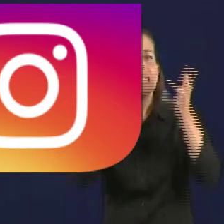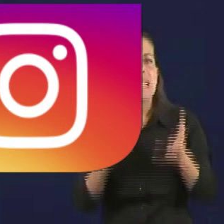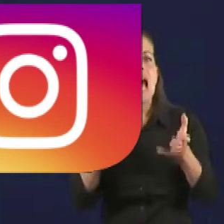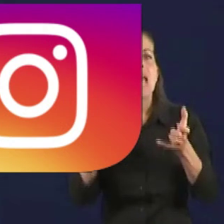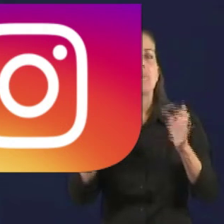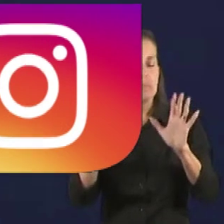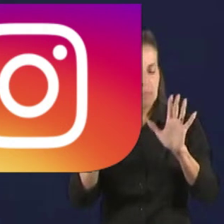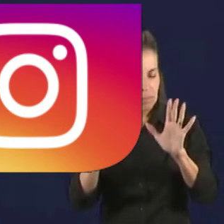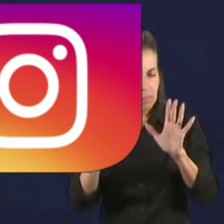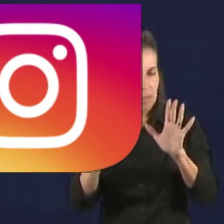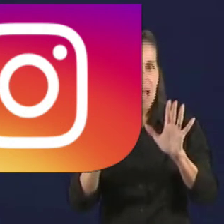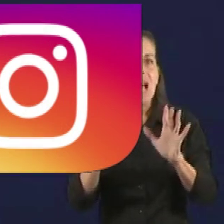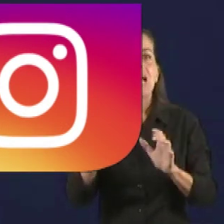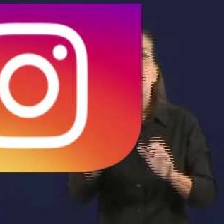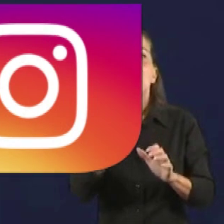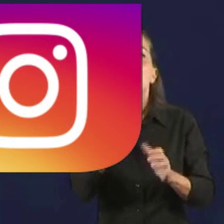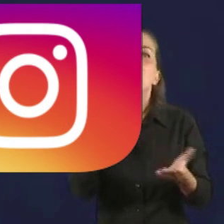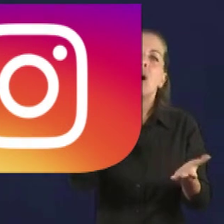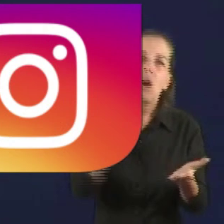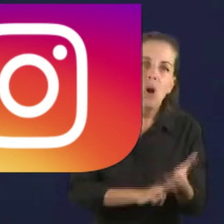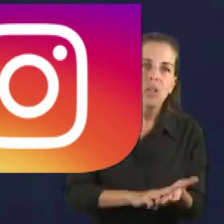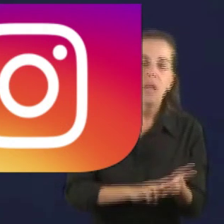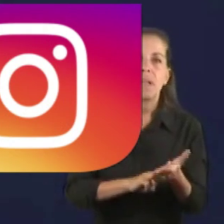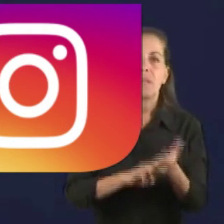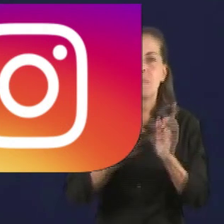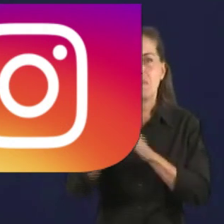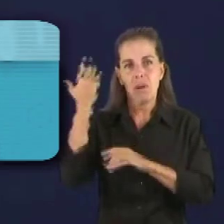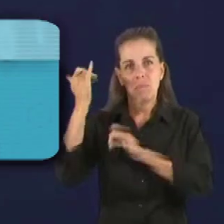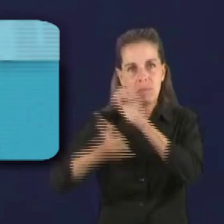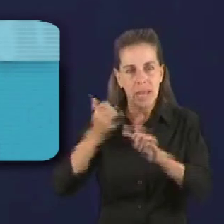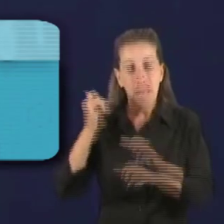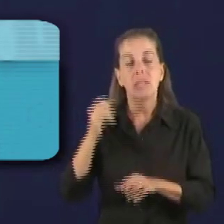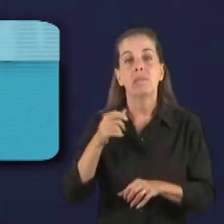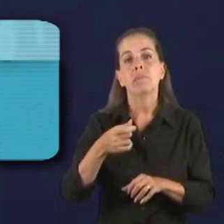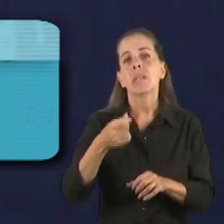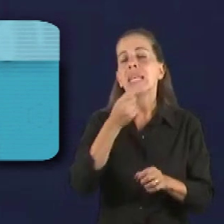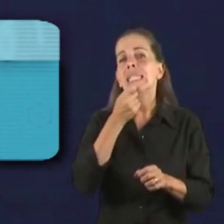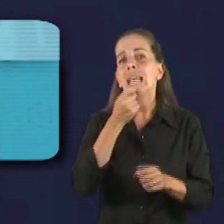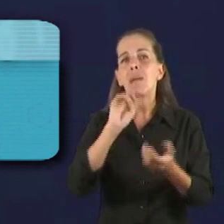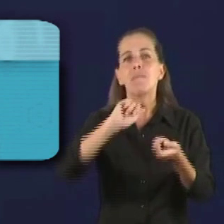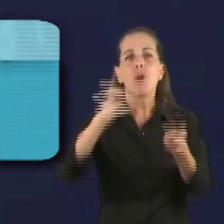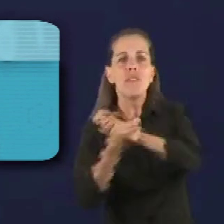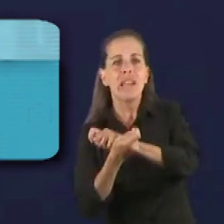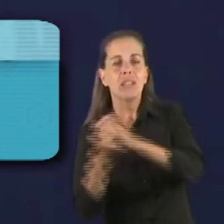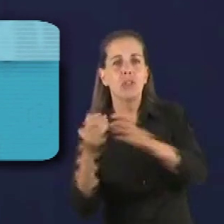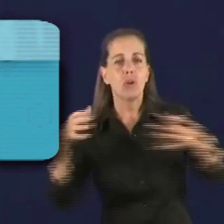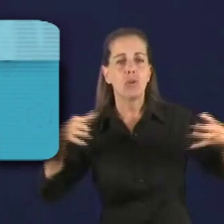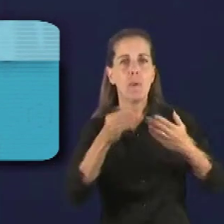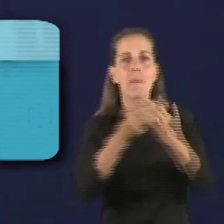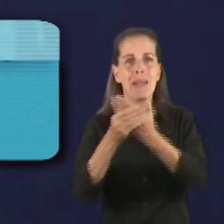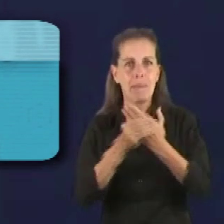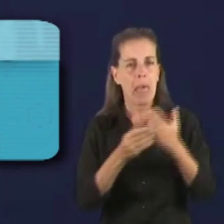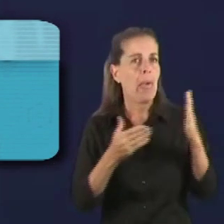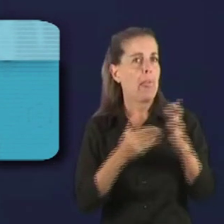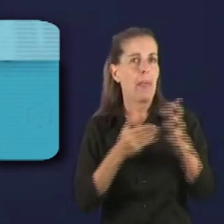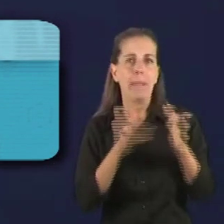A ver, todo es... Voy a volver a aclarar lo que aclaré ayer. Todo cambio de gabinete que ocurra va a ser por cuestiones de gestión y no